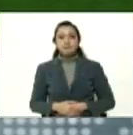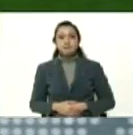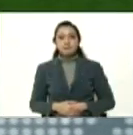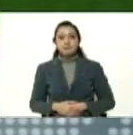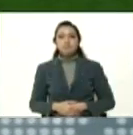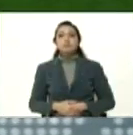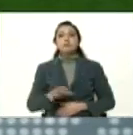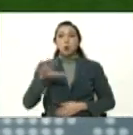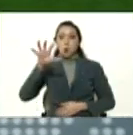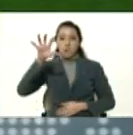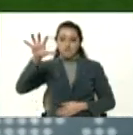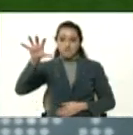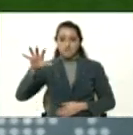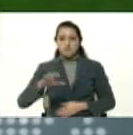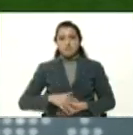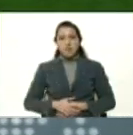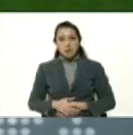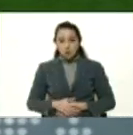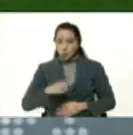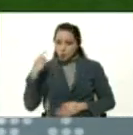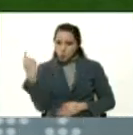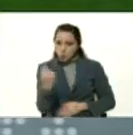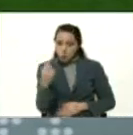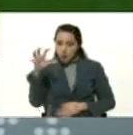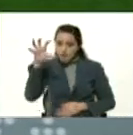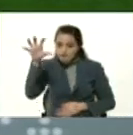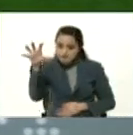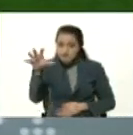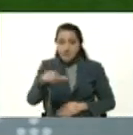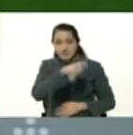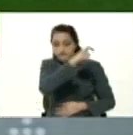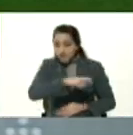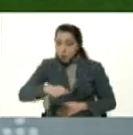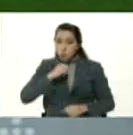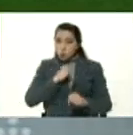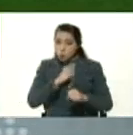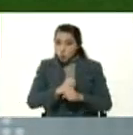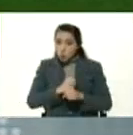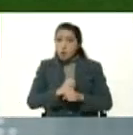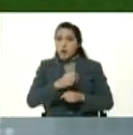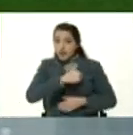País, como un solo país, los productores piden